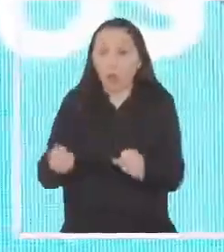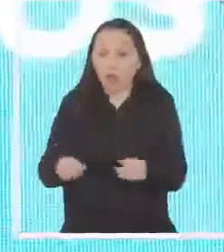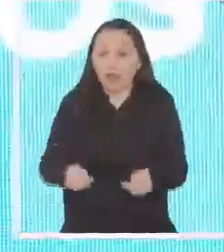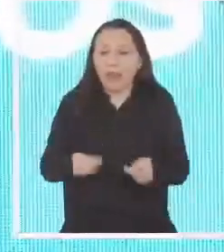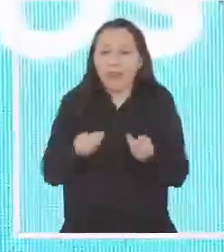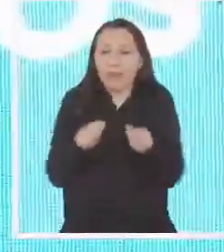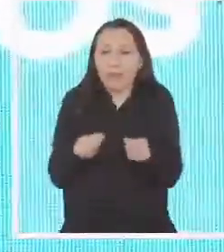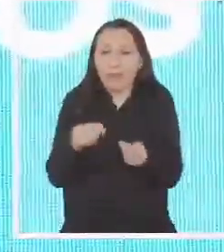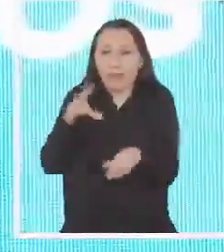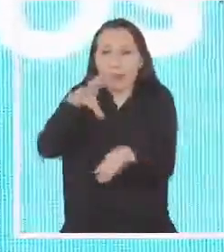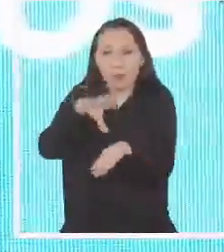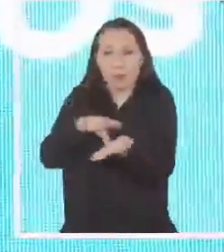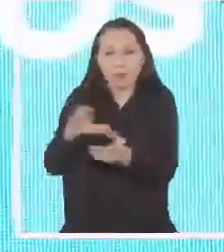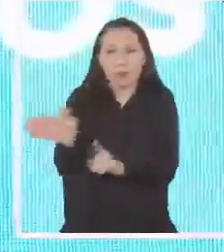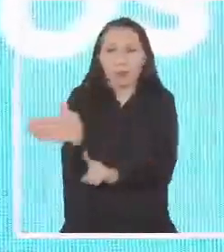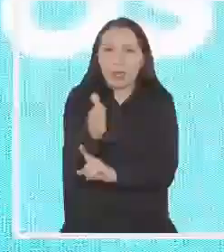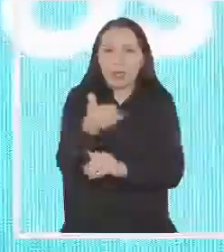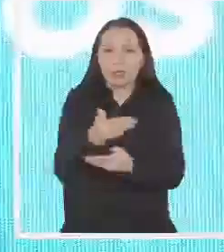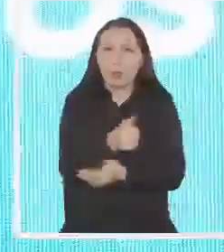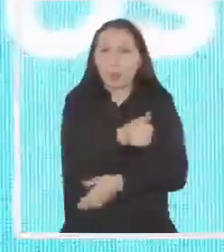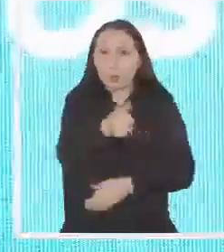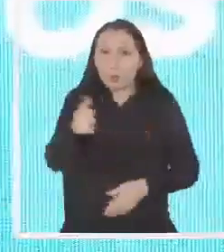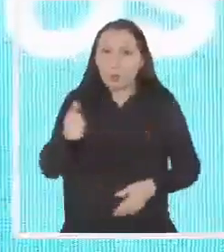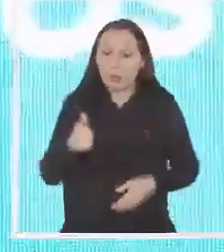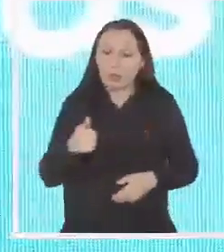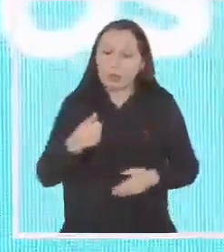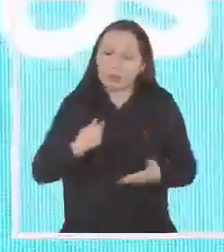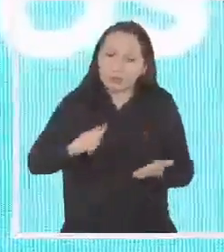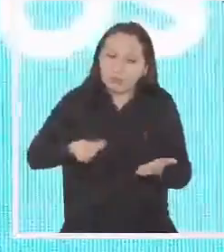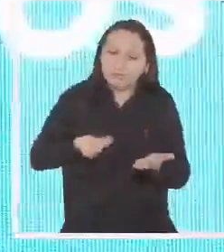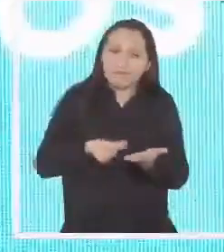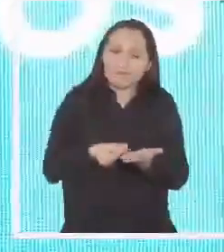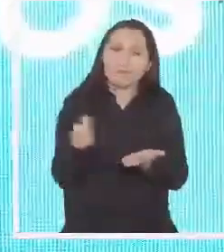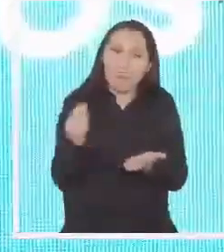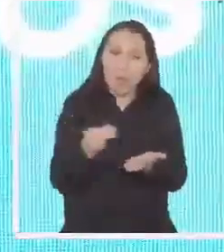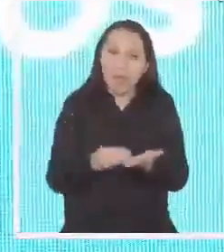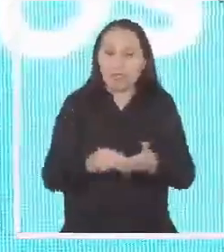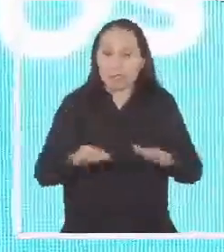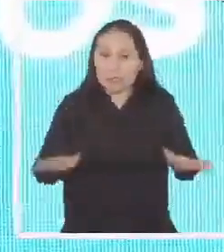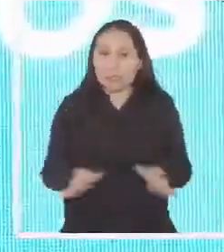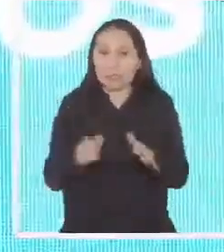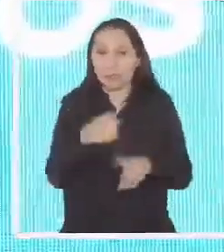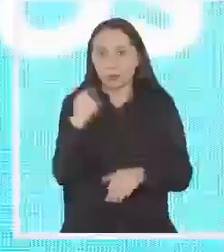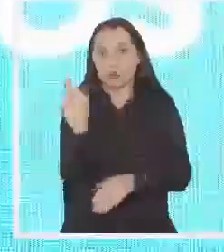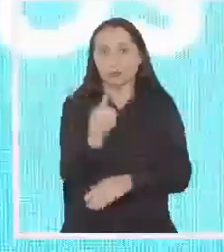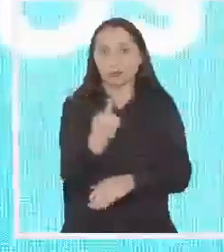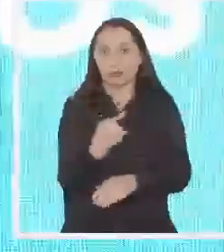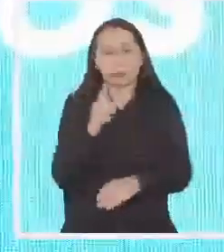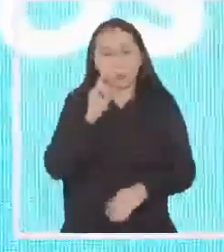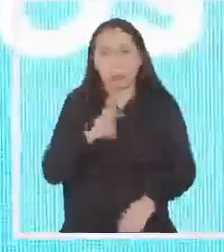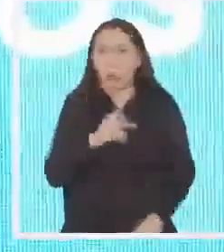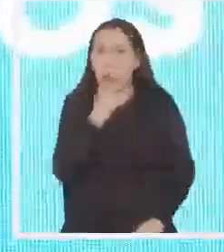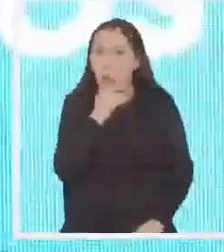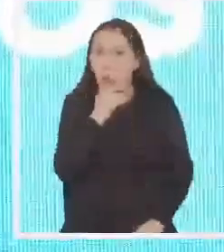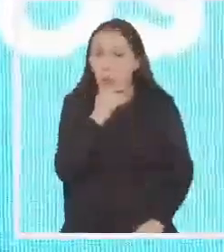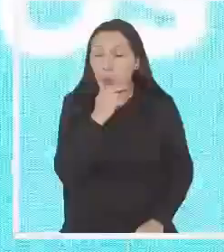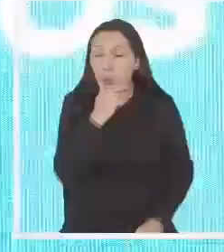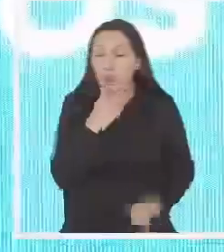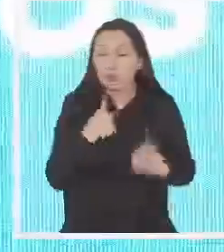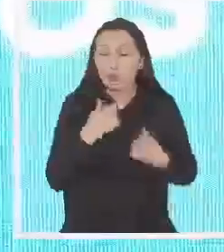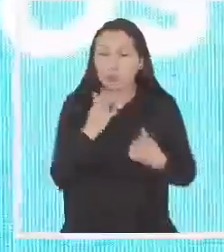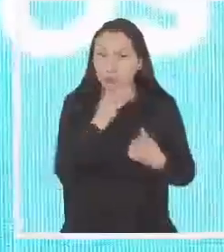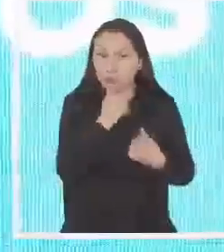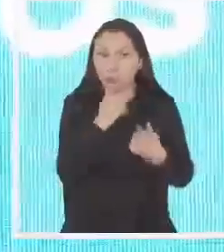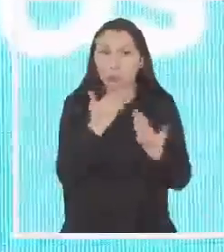bien a nuestra patria. Y ahí todos tenemos que poner más. Todos tenemos que poner más de nuestra parte. Yo no tengo ninguna duda